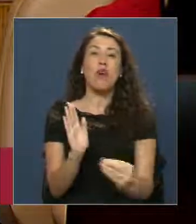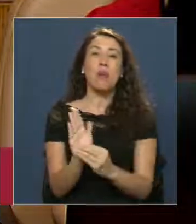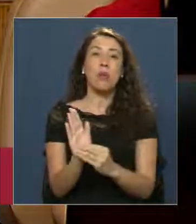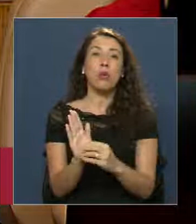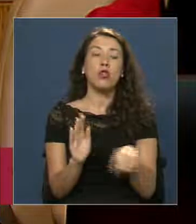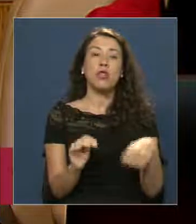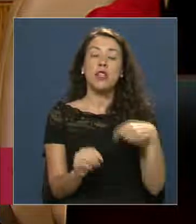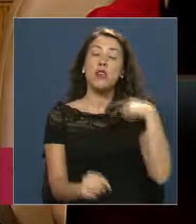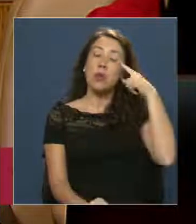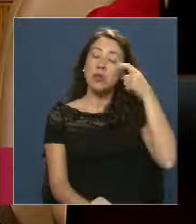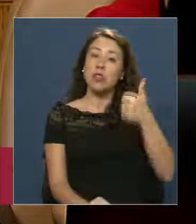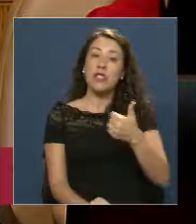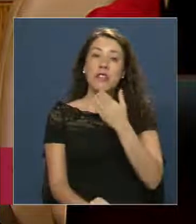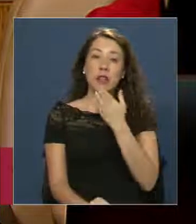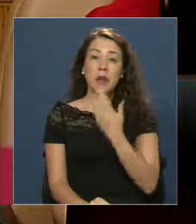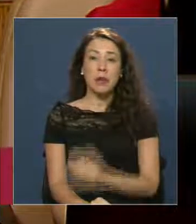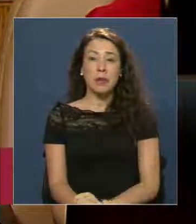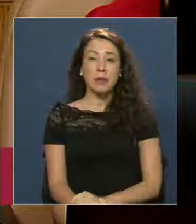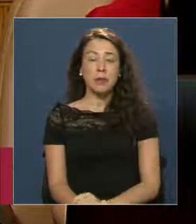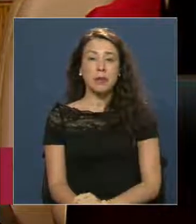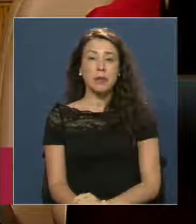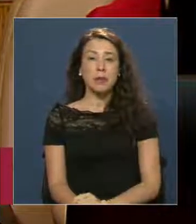del Senado, me parece bien también.